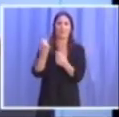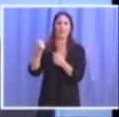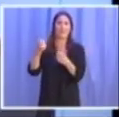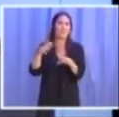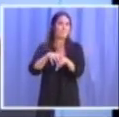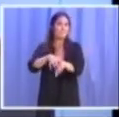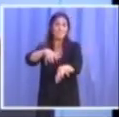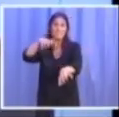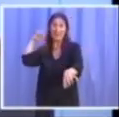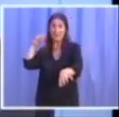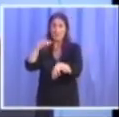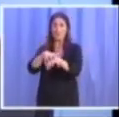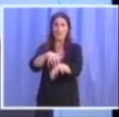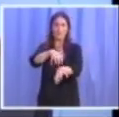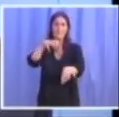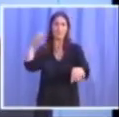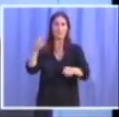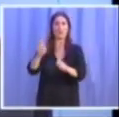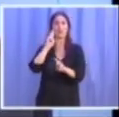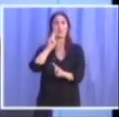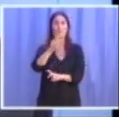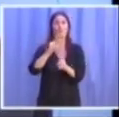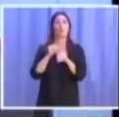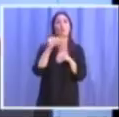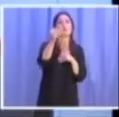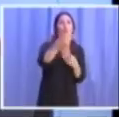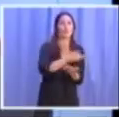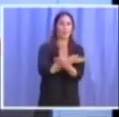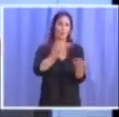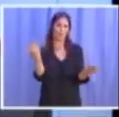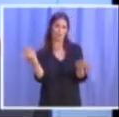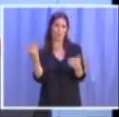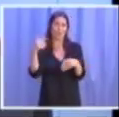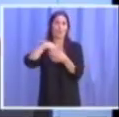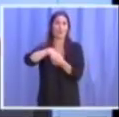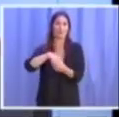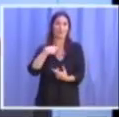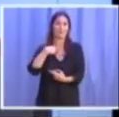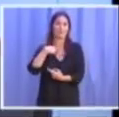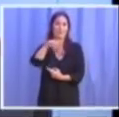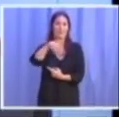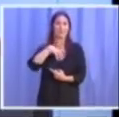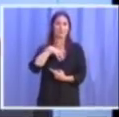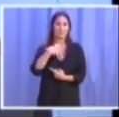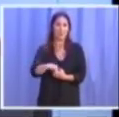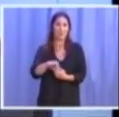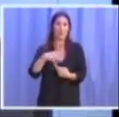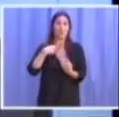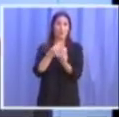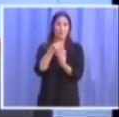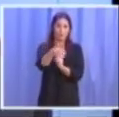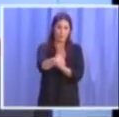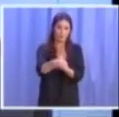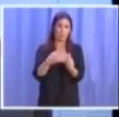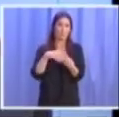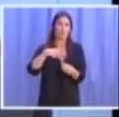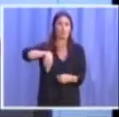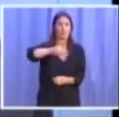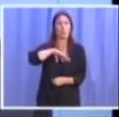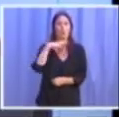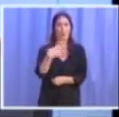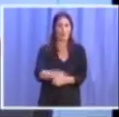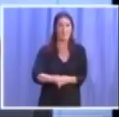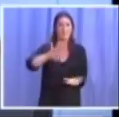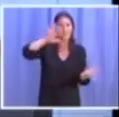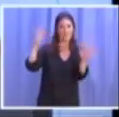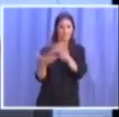mayoría que mire con confianza al futuro, que procure que no se den paso atrás. Y lo que es más importante, que contigo seamos capaces de